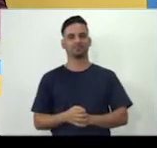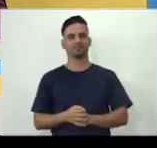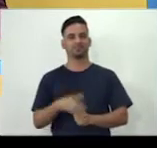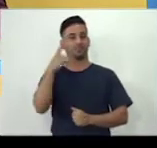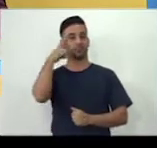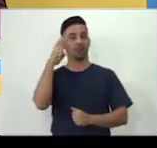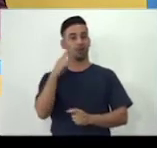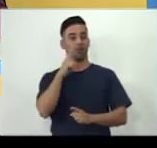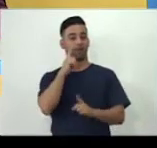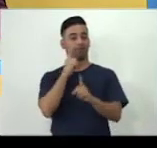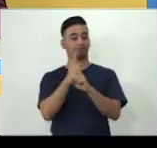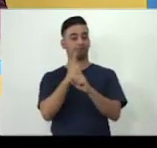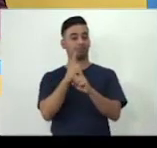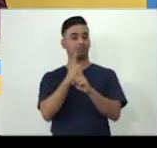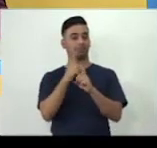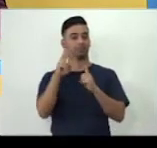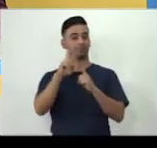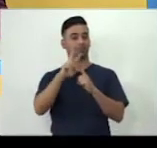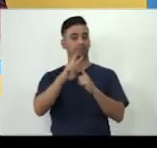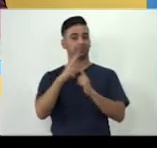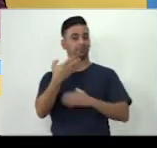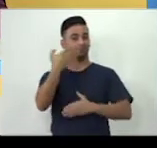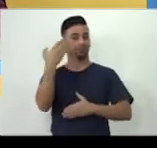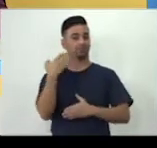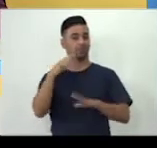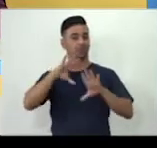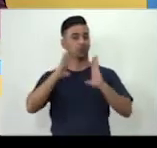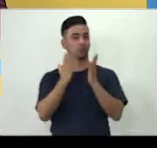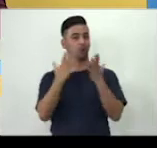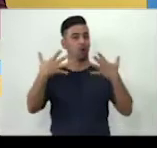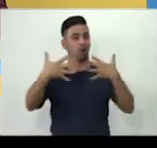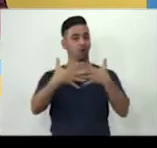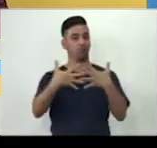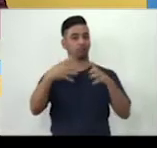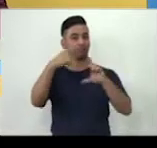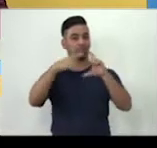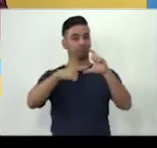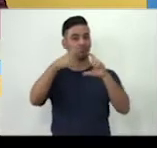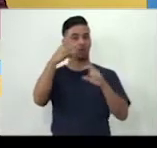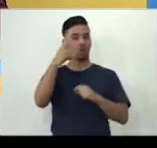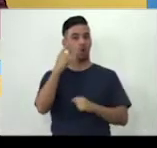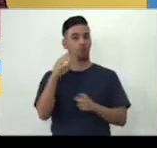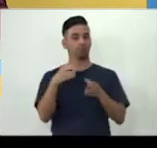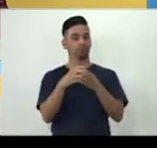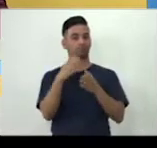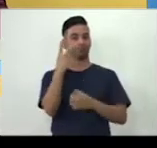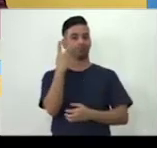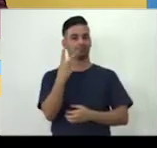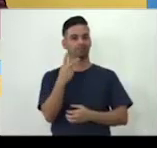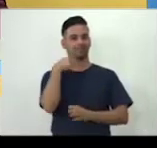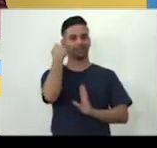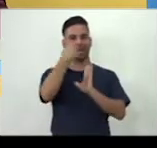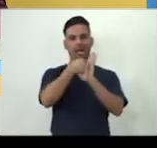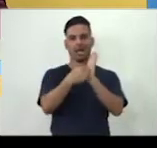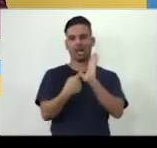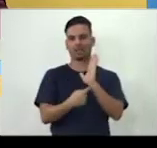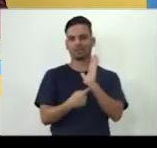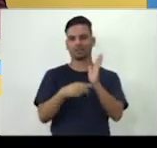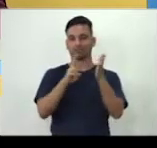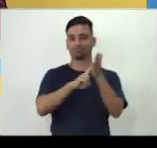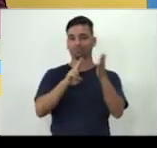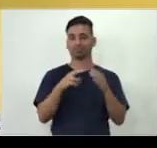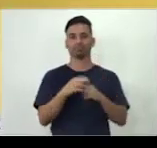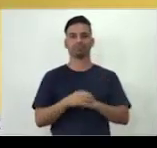anterior estudiamos todo relacionado con la unidad número 2, donde vimos las características del fenómeno de la electrización